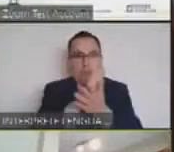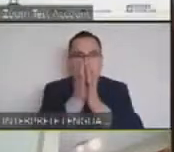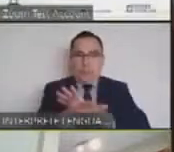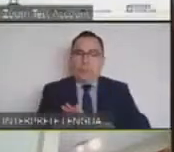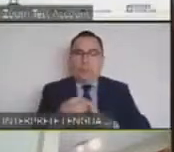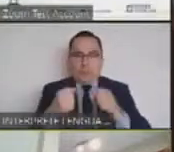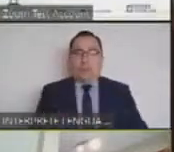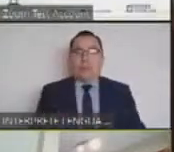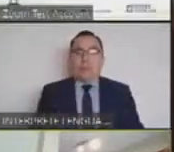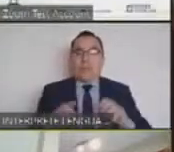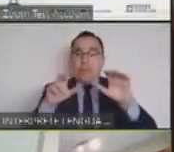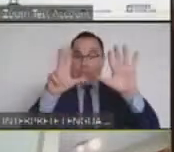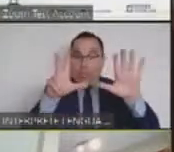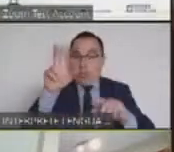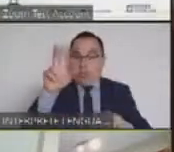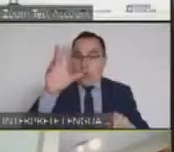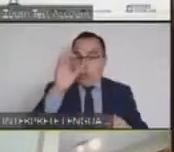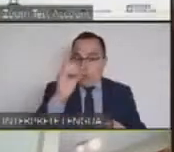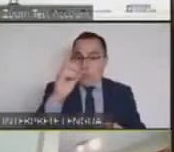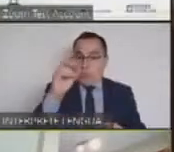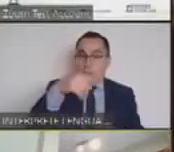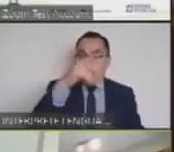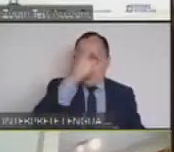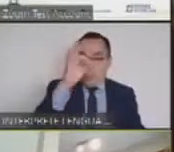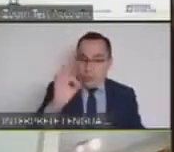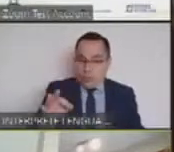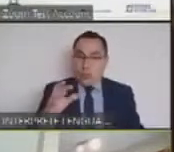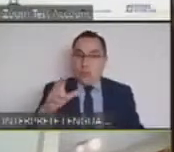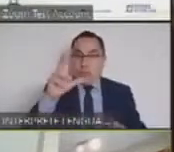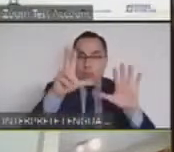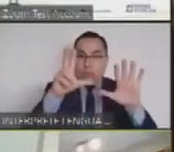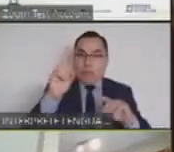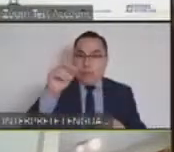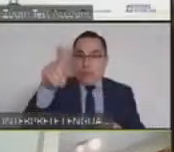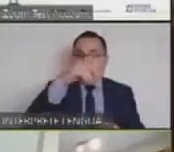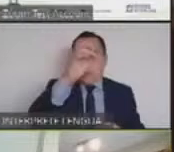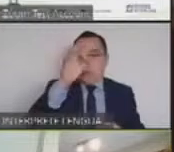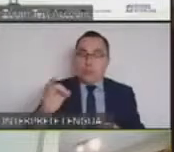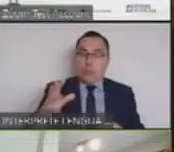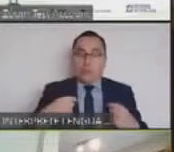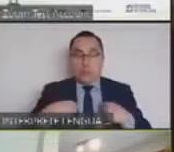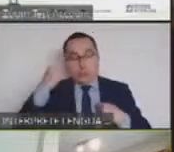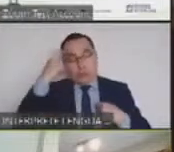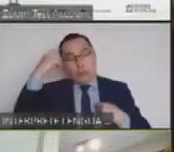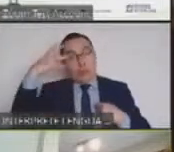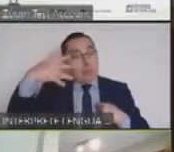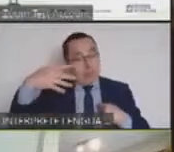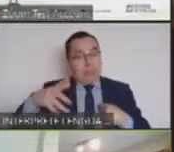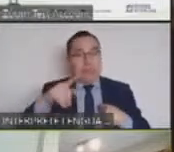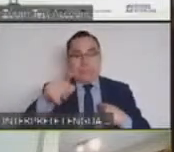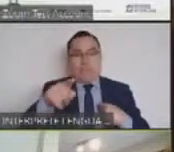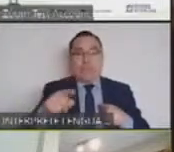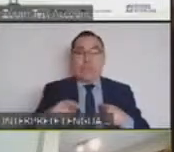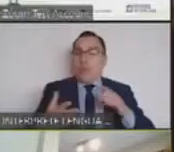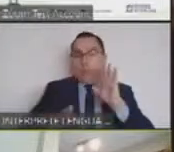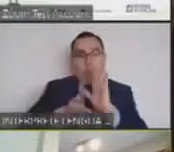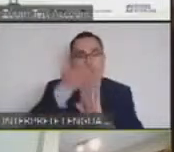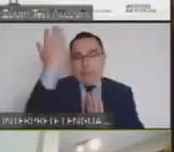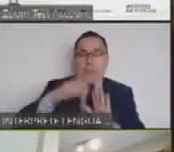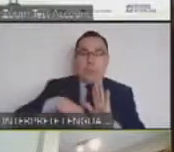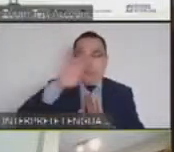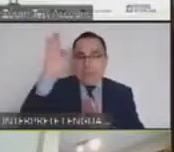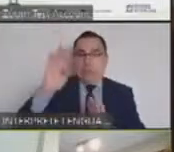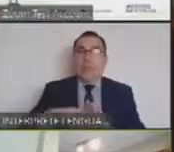El 80%, y esta es una cifra importante, en mi entender, el 80% o más de